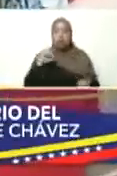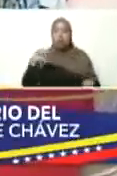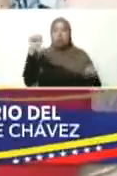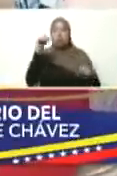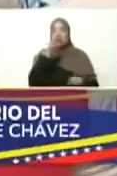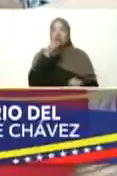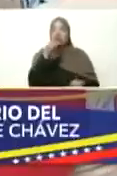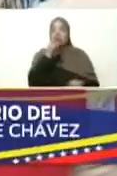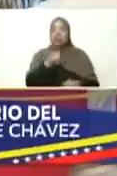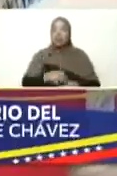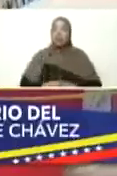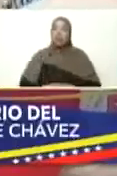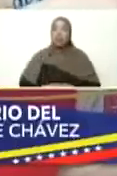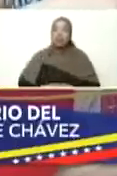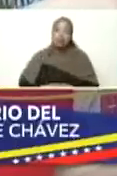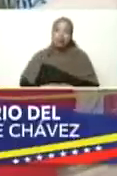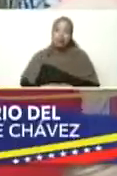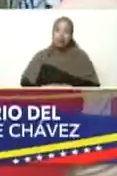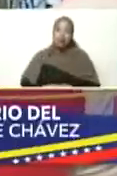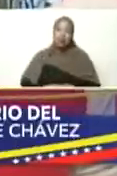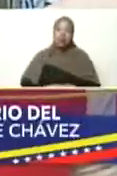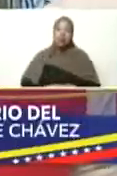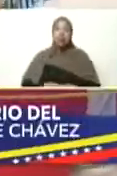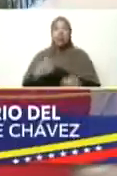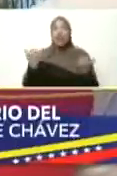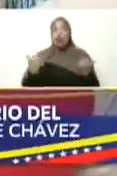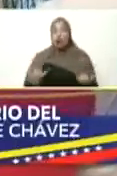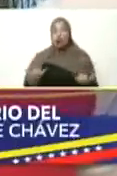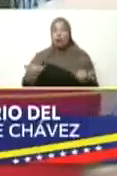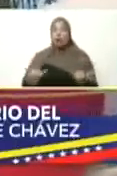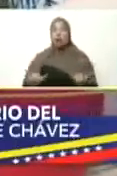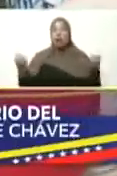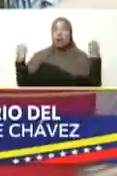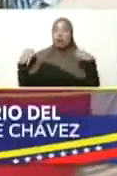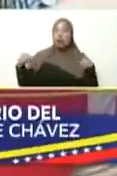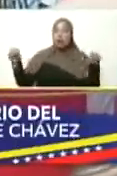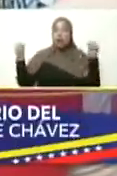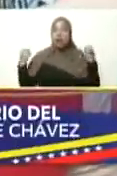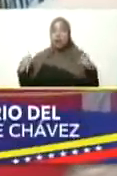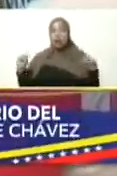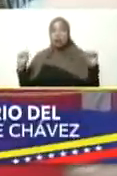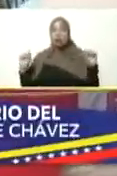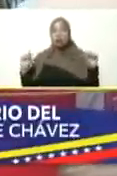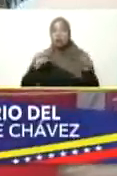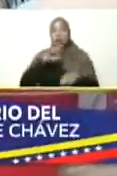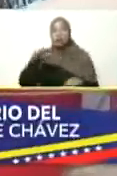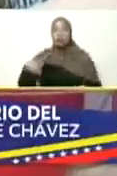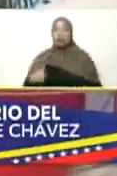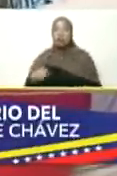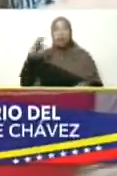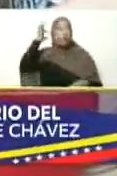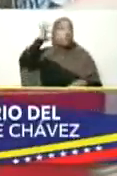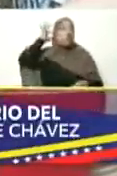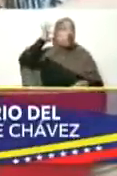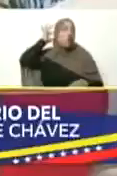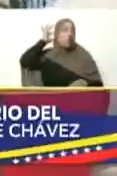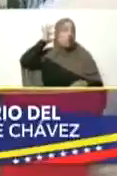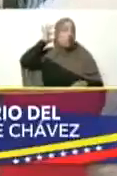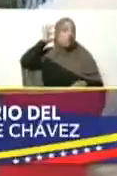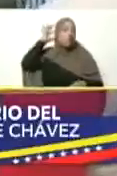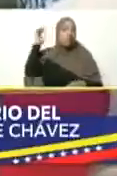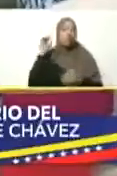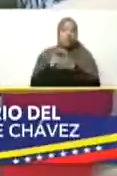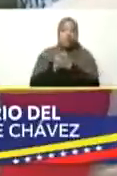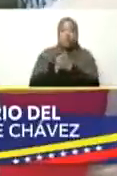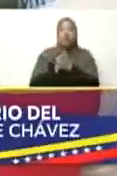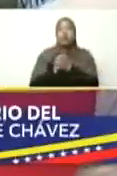o intelectuales del Twitter, tenemos aquí la práctica concreta de ustedes, las mujeres que con sus manos